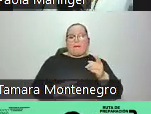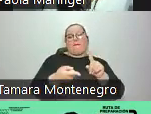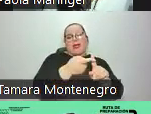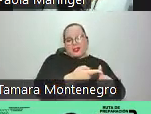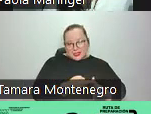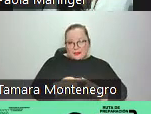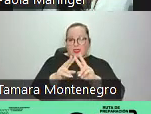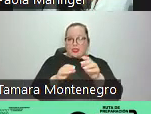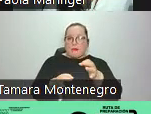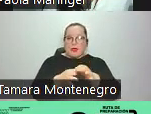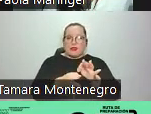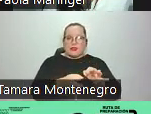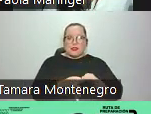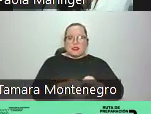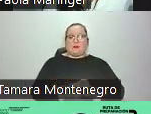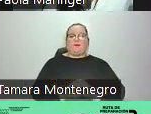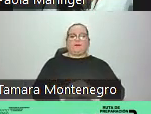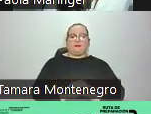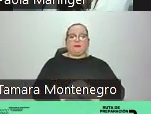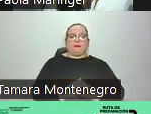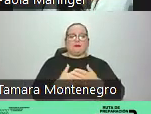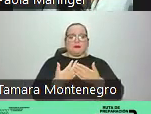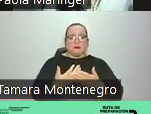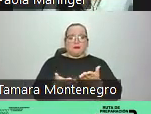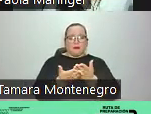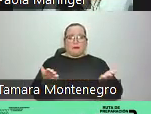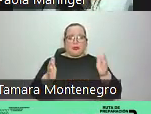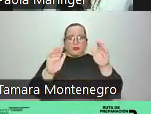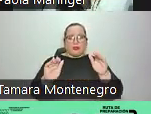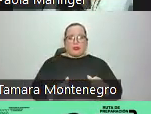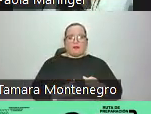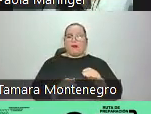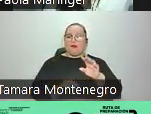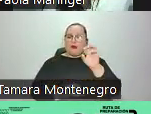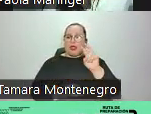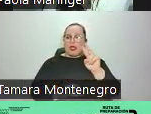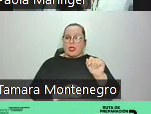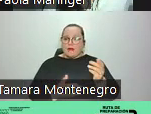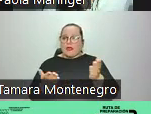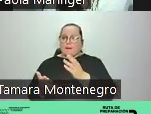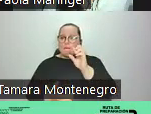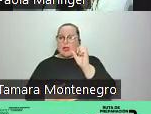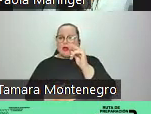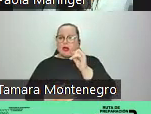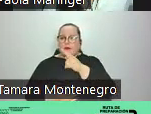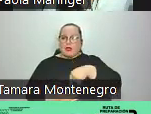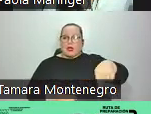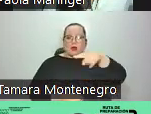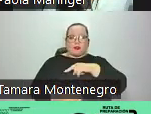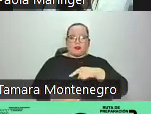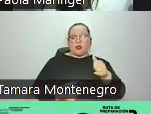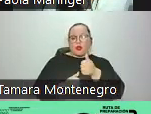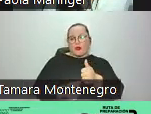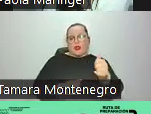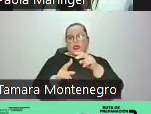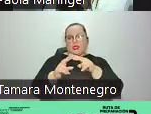estas asesorías que son muy importantes también. Como bien lo comentaba anteriormente Eva y Paola, bueno, para nosotros como Dirección de Experiencia de